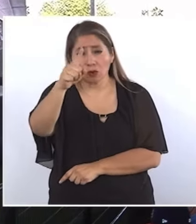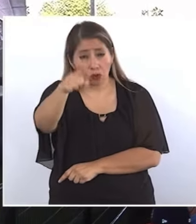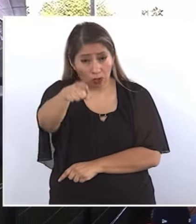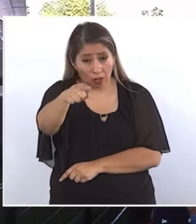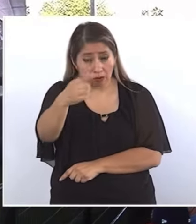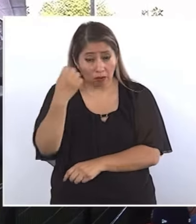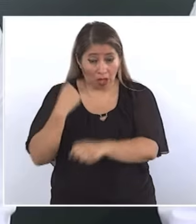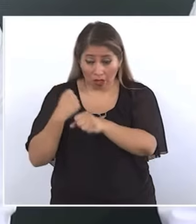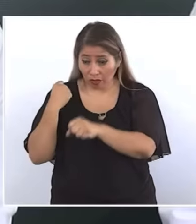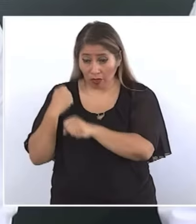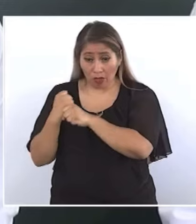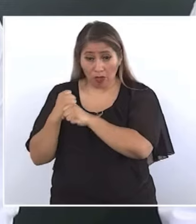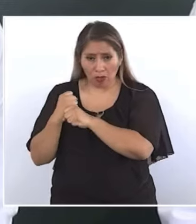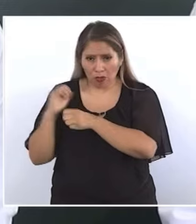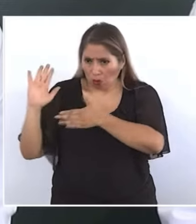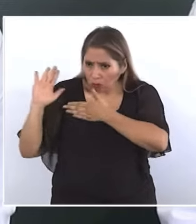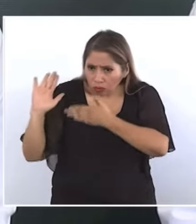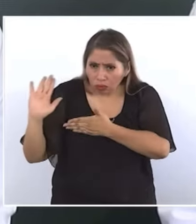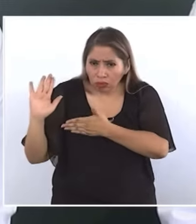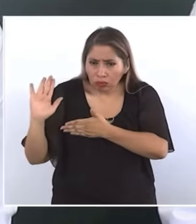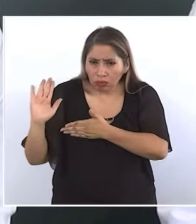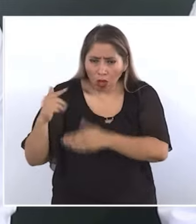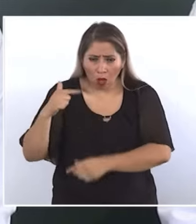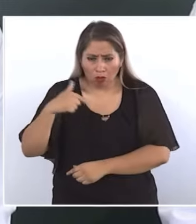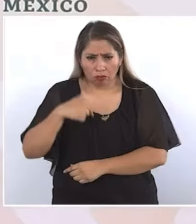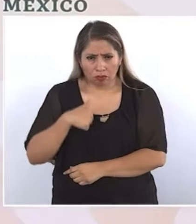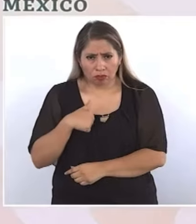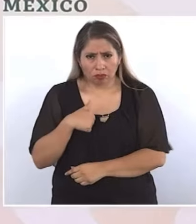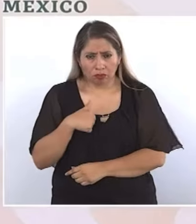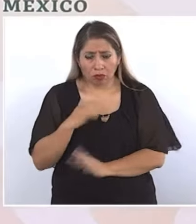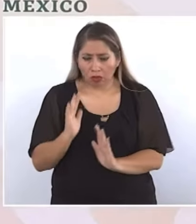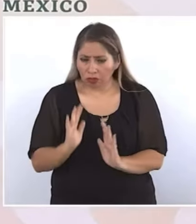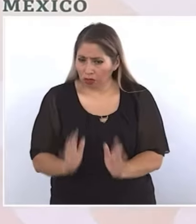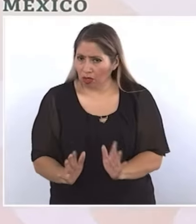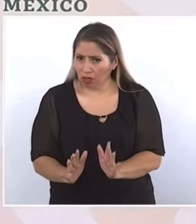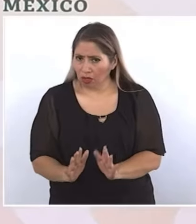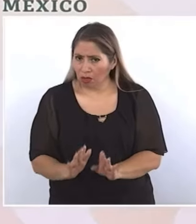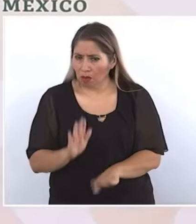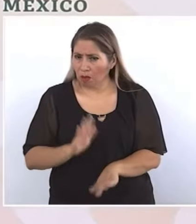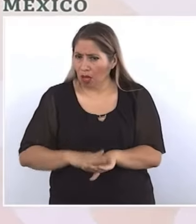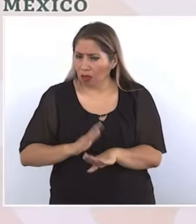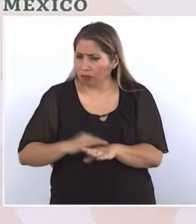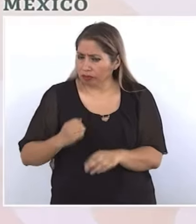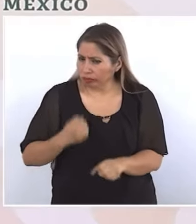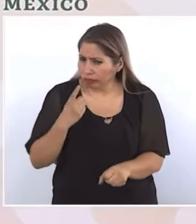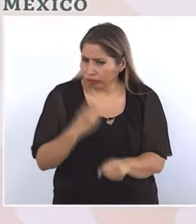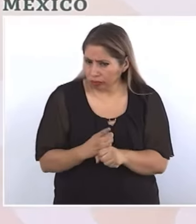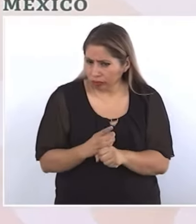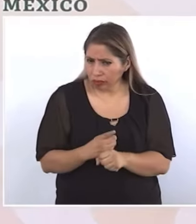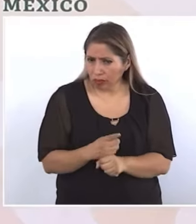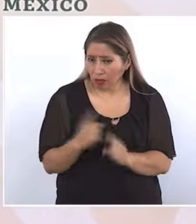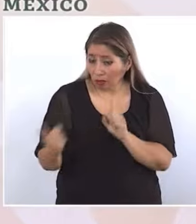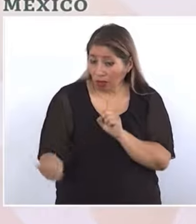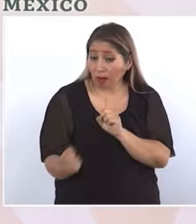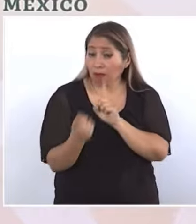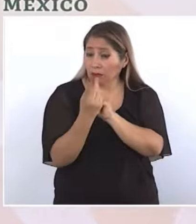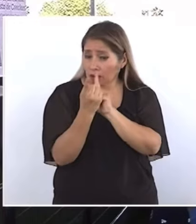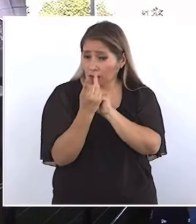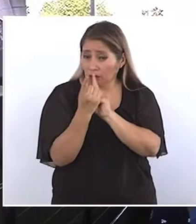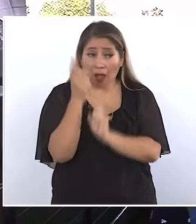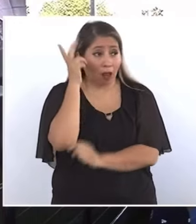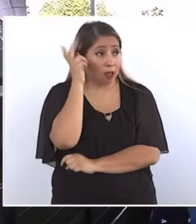le le hizo una promesa Yo creo que es el momento más oportuno para que pueda usted